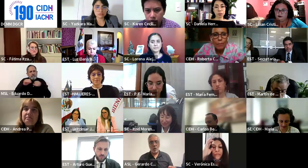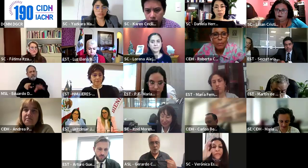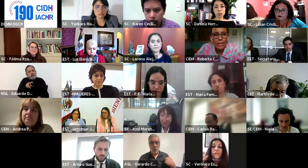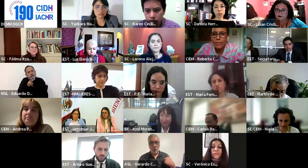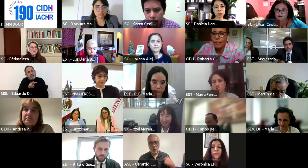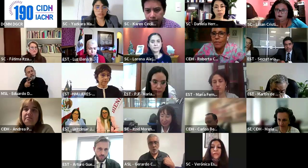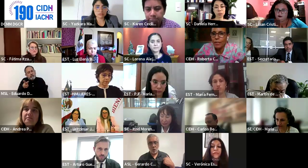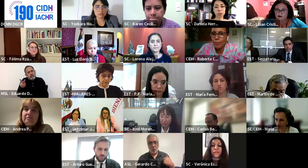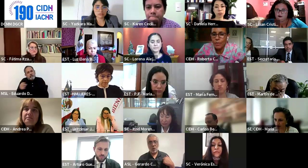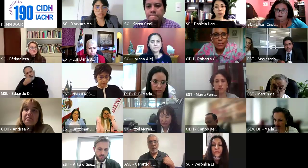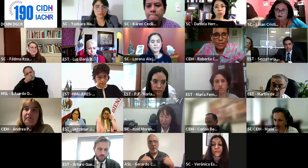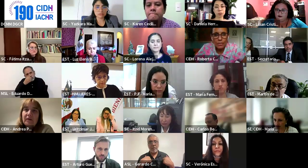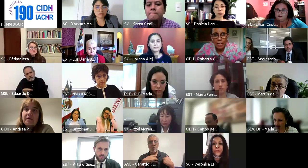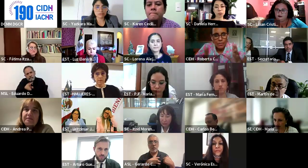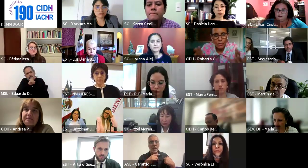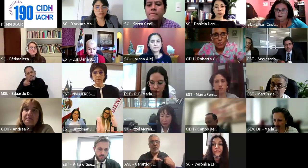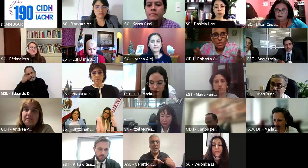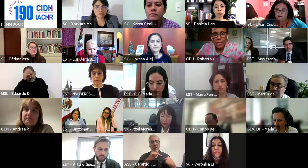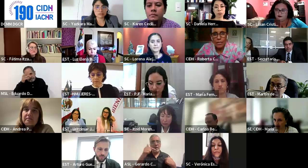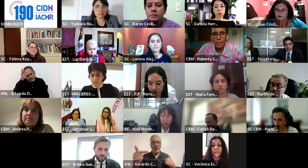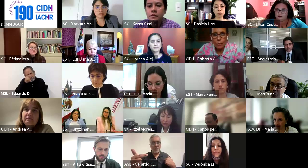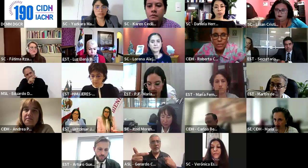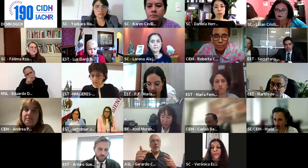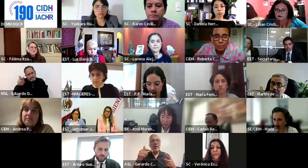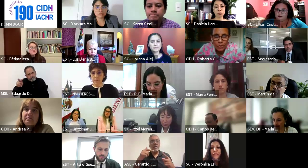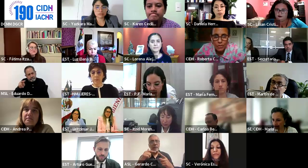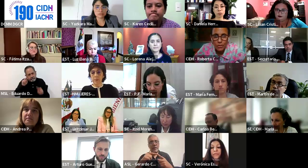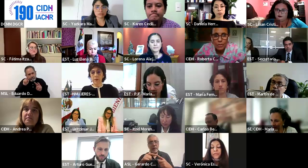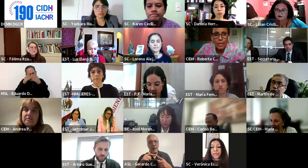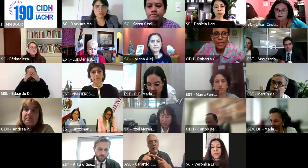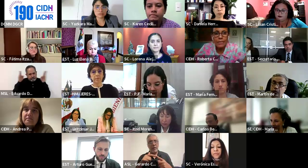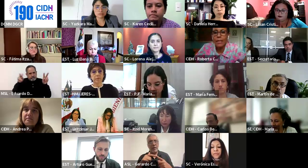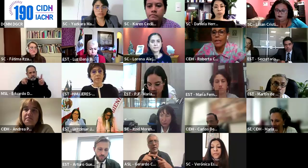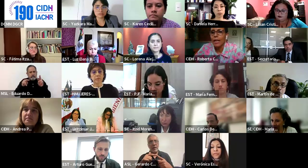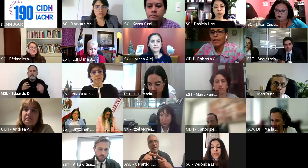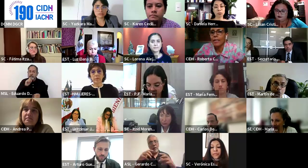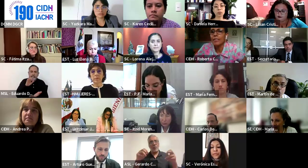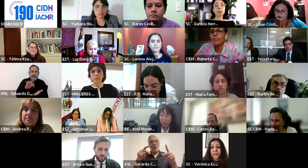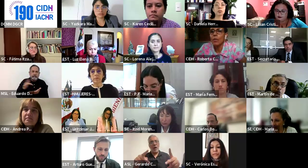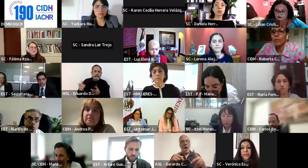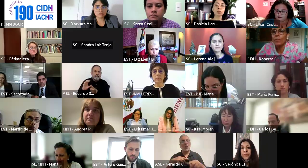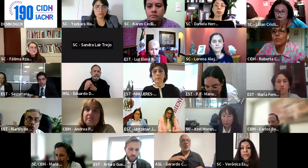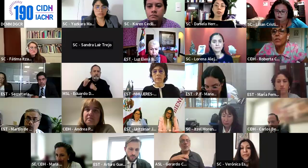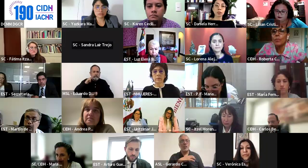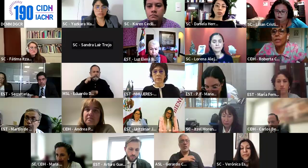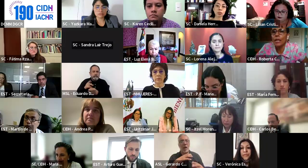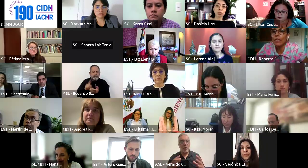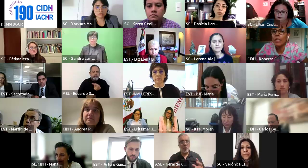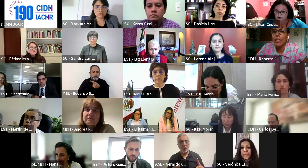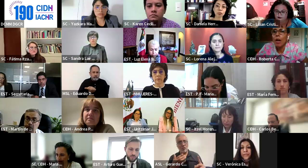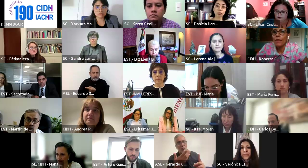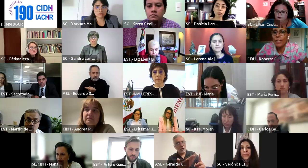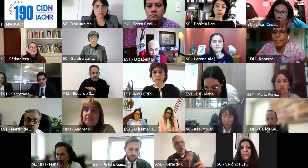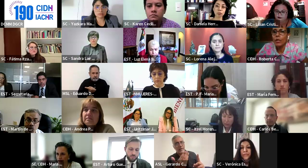I don't want to speak too long, but I would like to give the commissioners a chance to say their words of appreciation as we end. And can I start with Commissioner